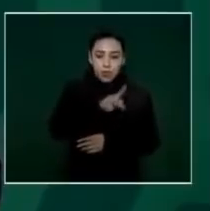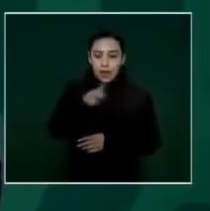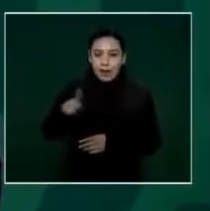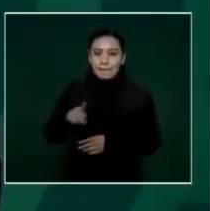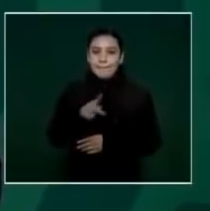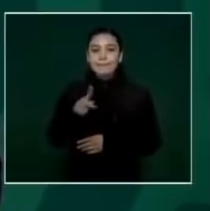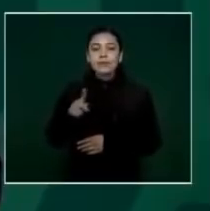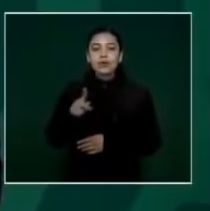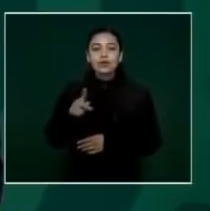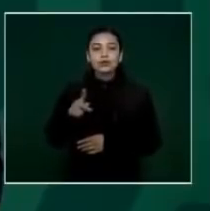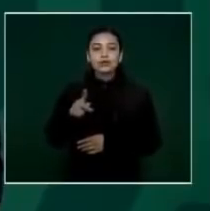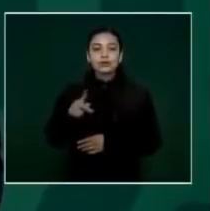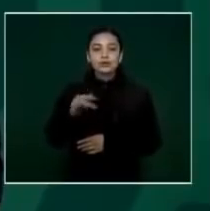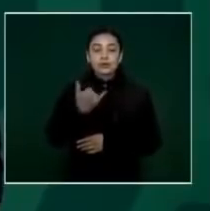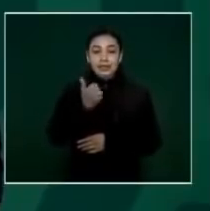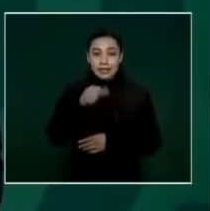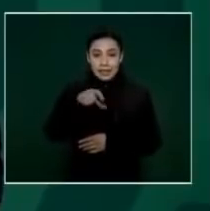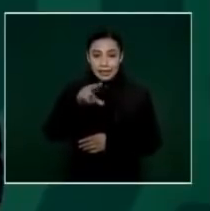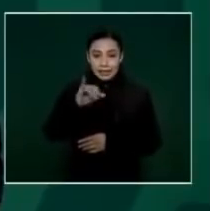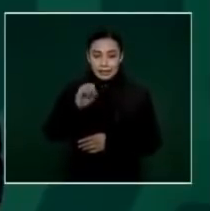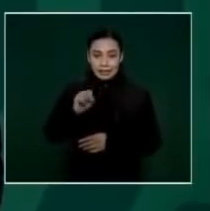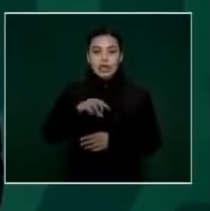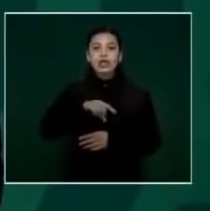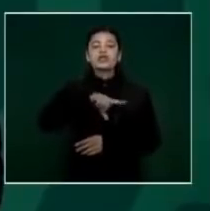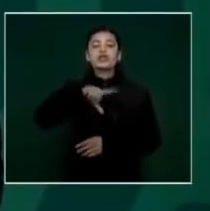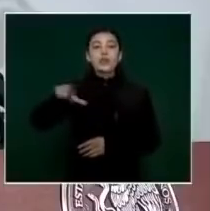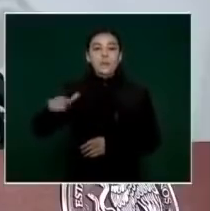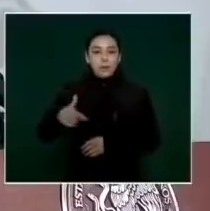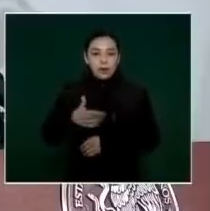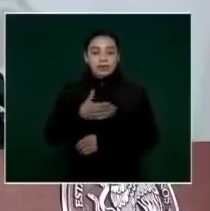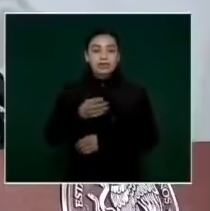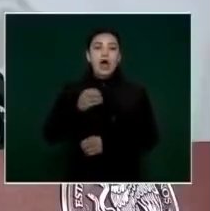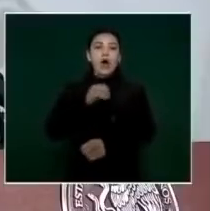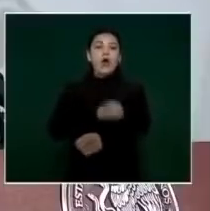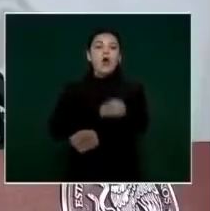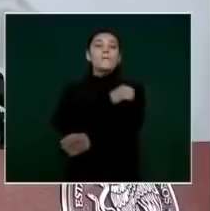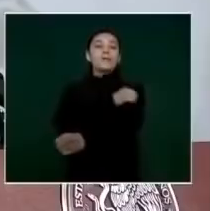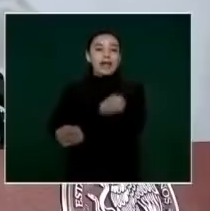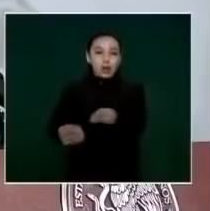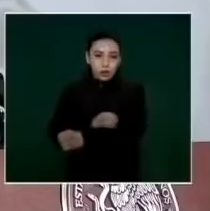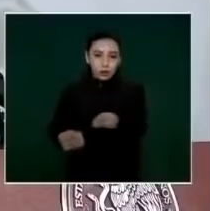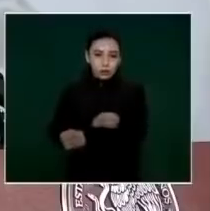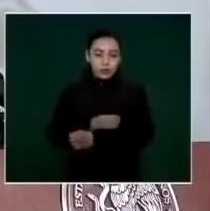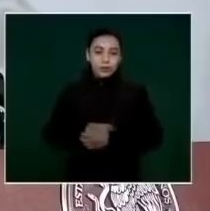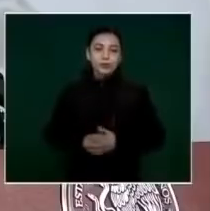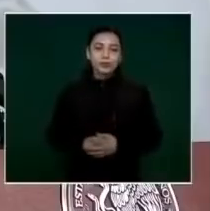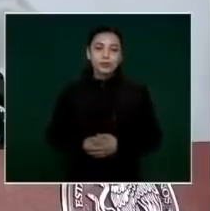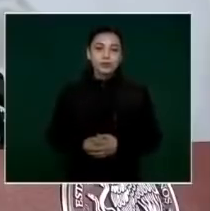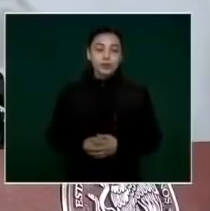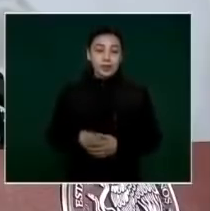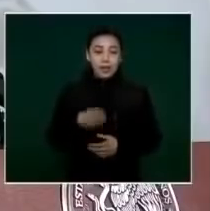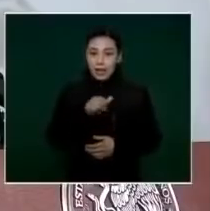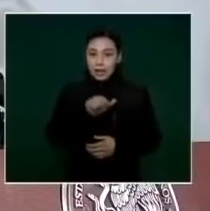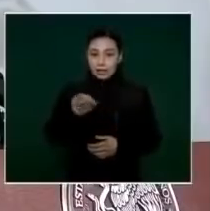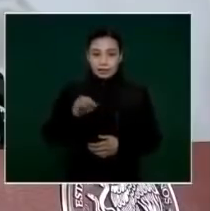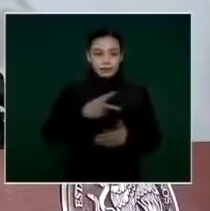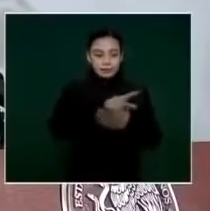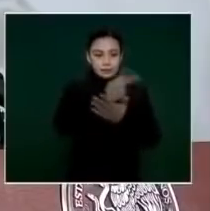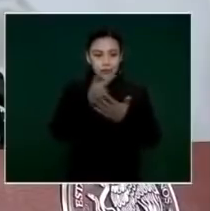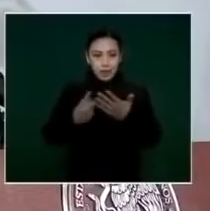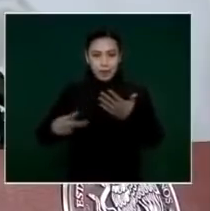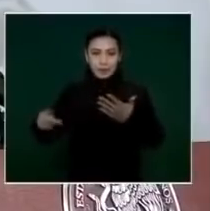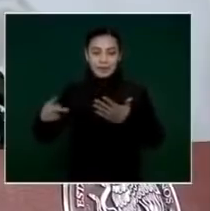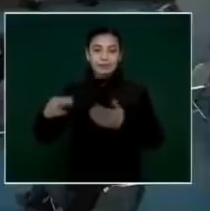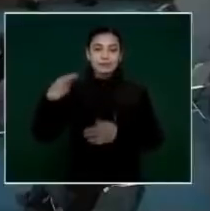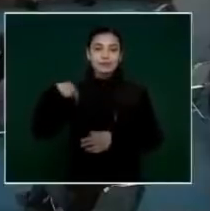consecuencias diplomáticas por la pausa que él ha propuesto en las relaciones con España. Sobre el comunicado del gobierno